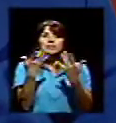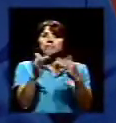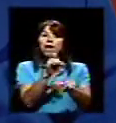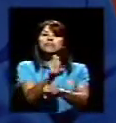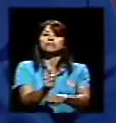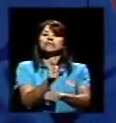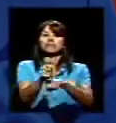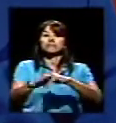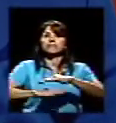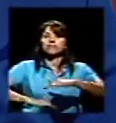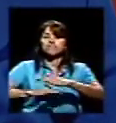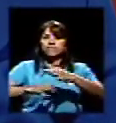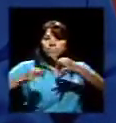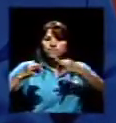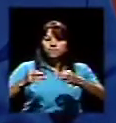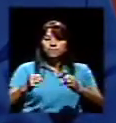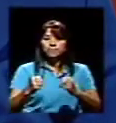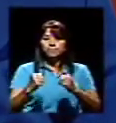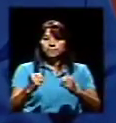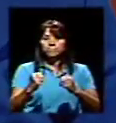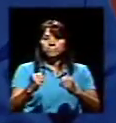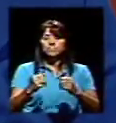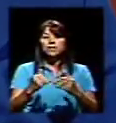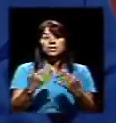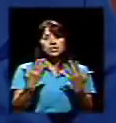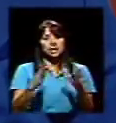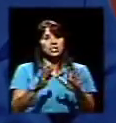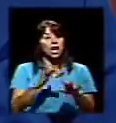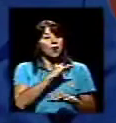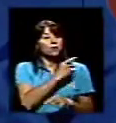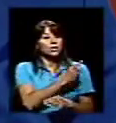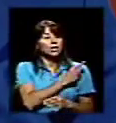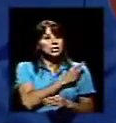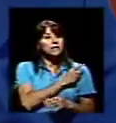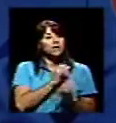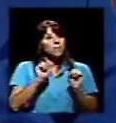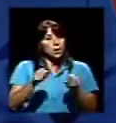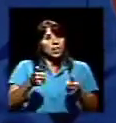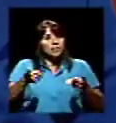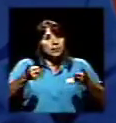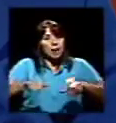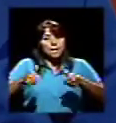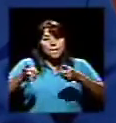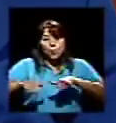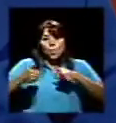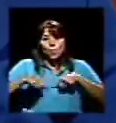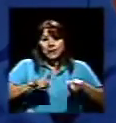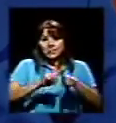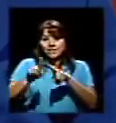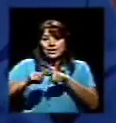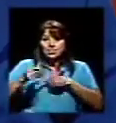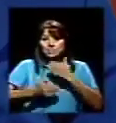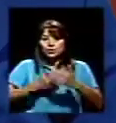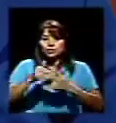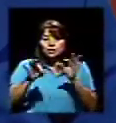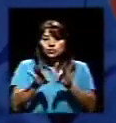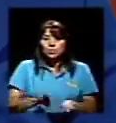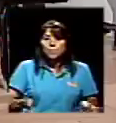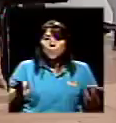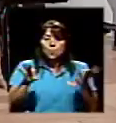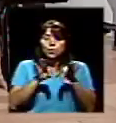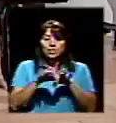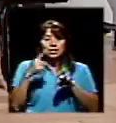y dejar aprobados en junta directiva varios procesos que creemos importantes para que la seguridad social se